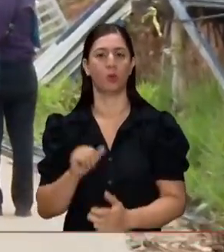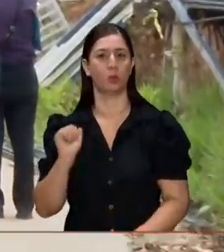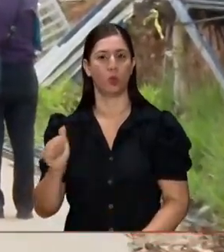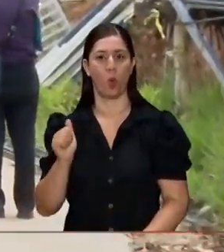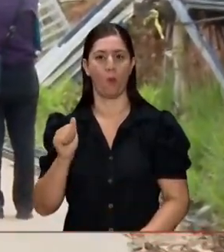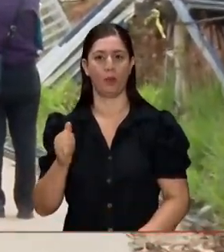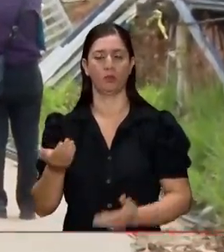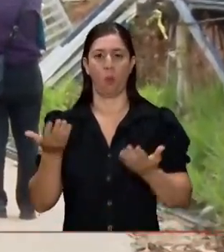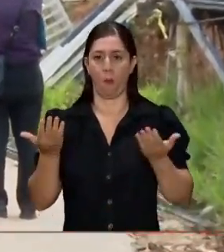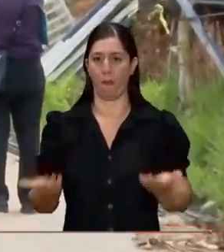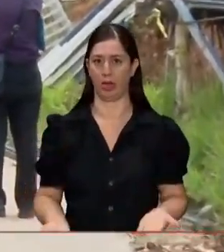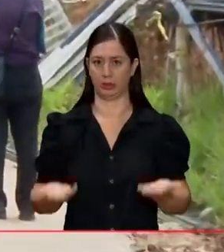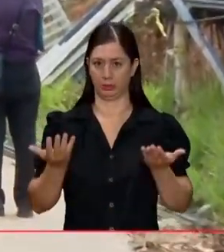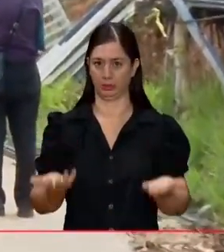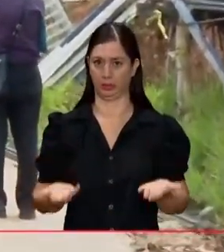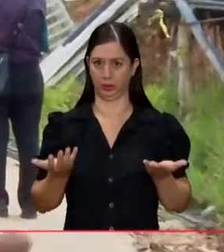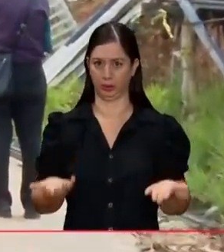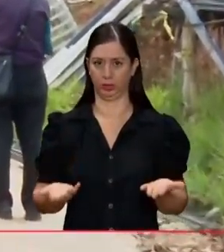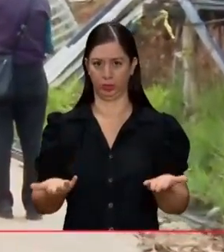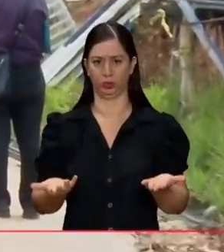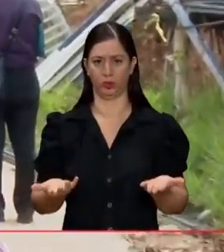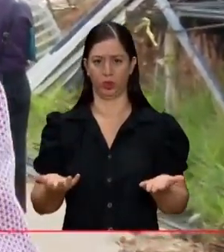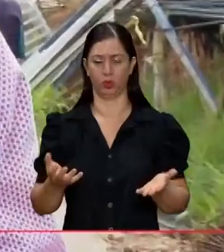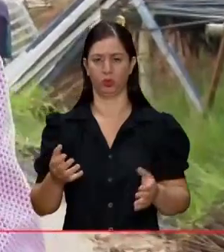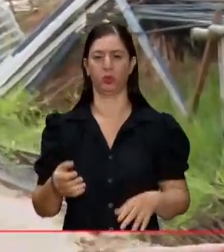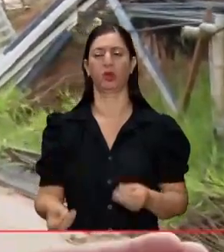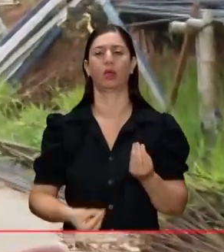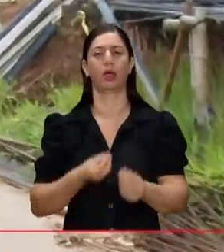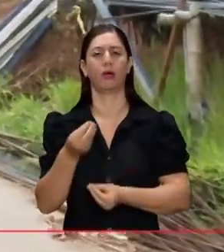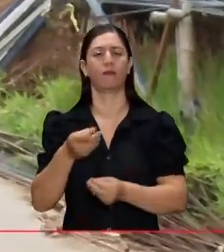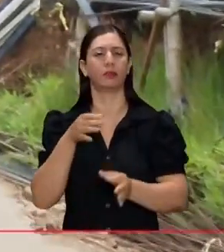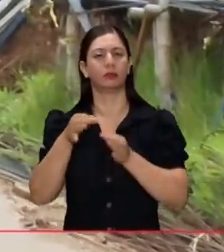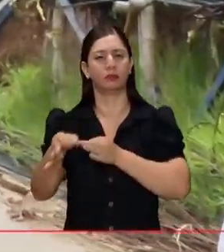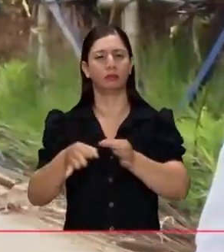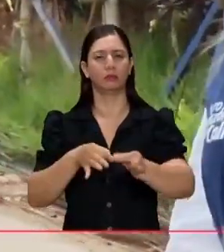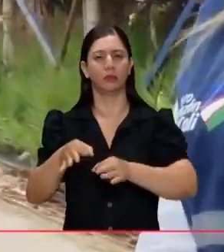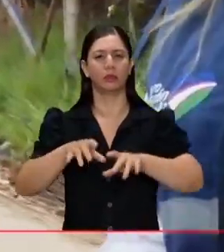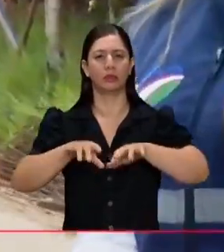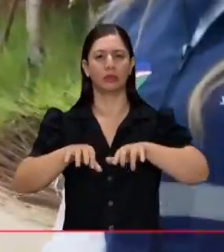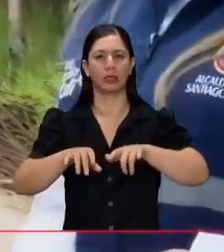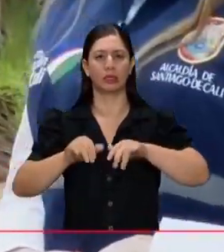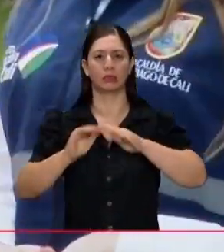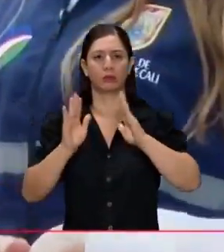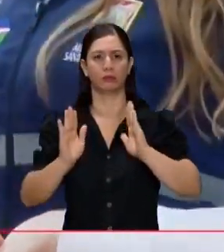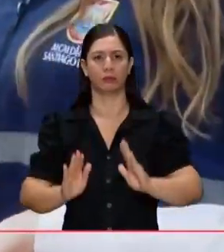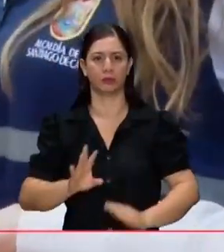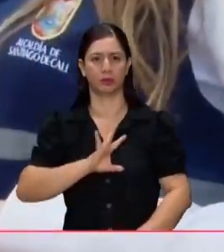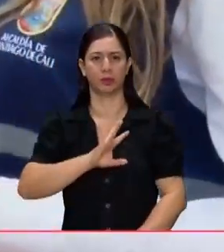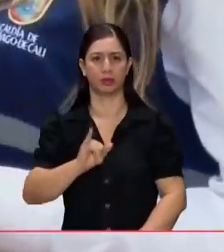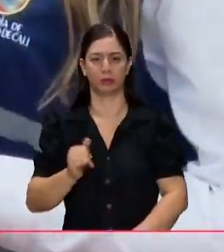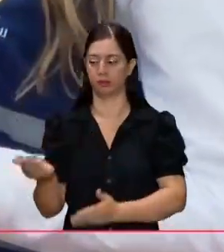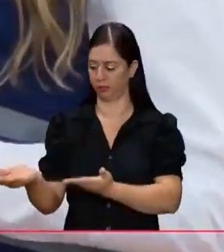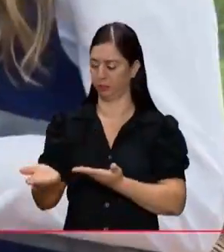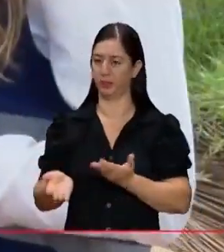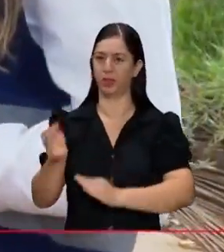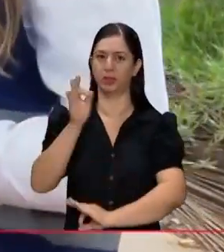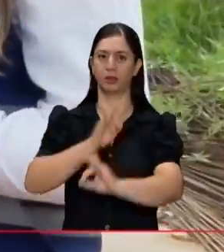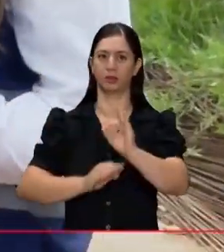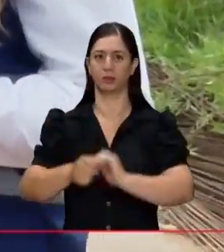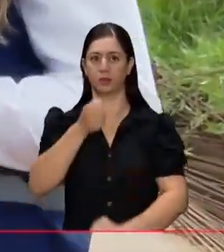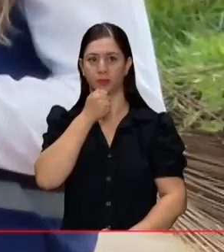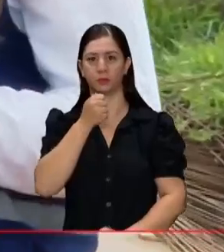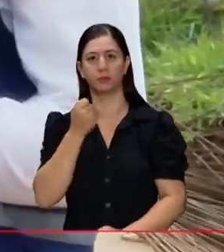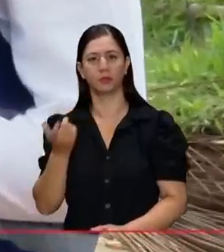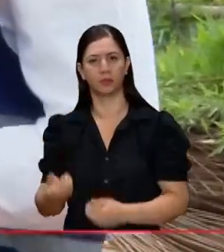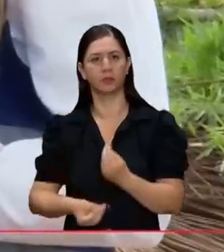sobre su peso, y esto es lo que justamente nos va a explicar la secretaria de Vivienda de Cali. Bienvenida a Telepacífico Noticias,